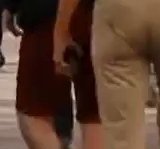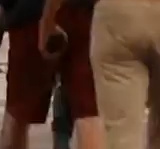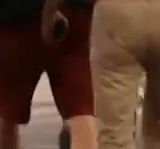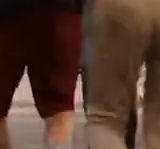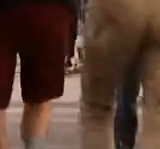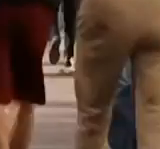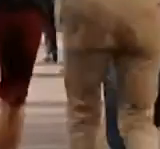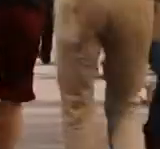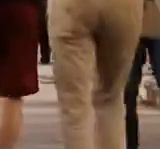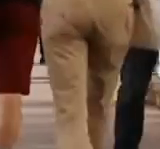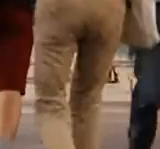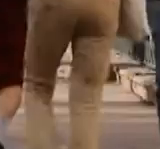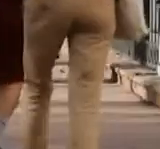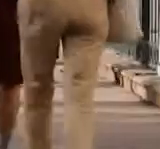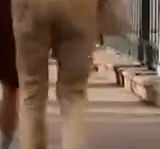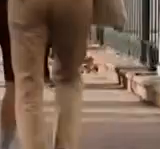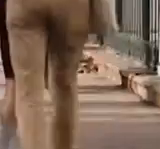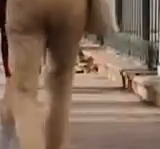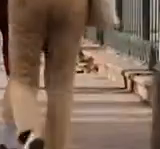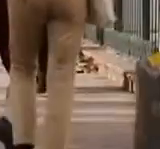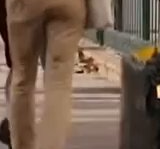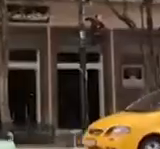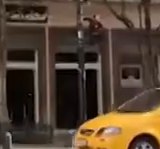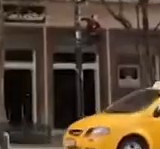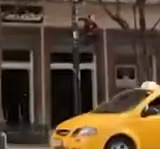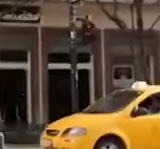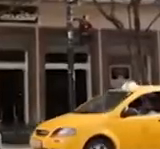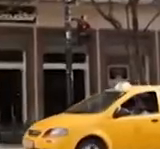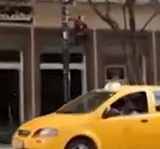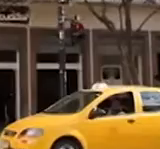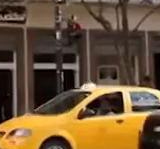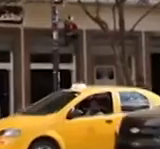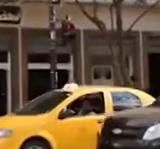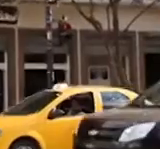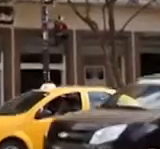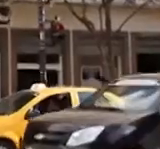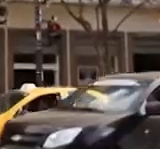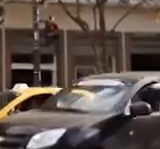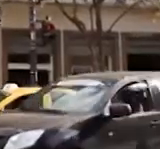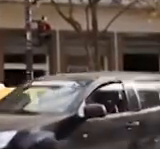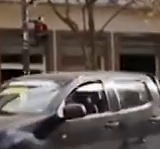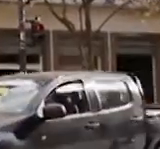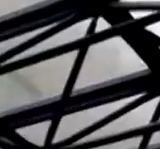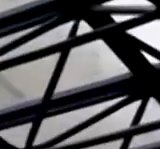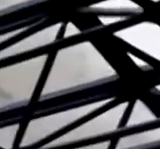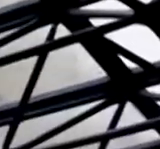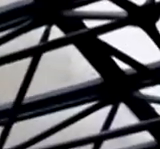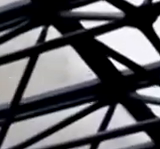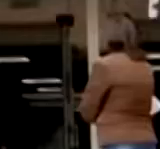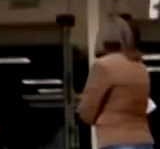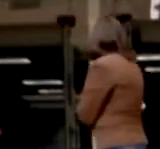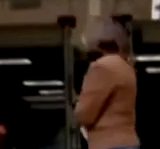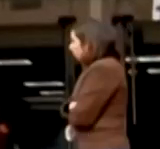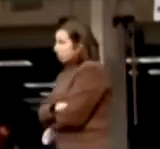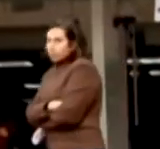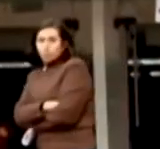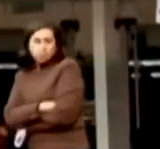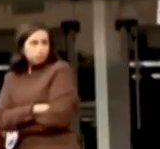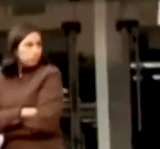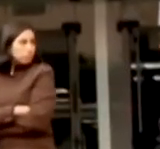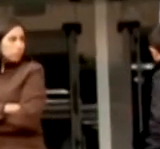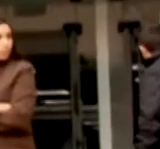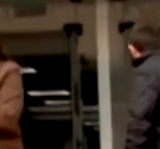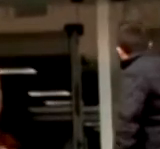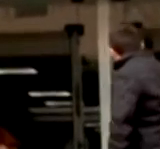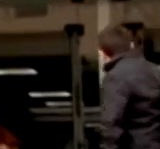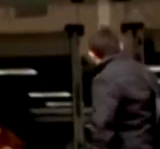Varios son los indicadores que evidencian que la economía ecuatoriana ha cambiado de ciclo. Uno de ellos es el incremento de la recaudación tributaria que